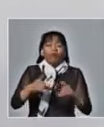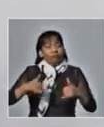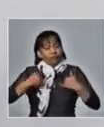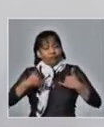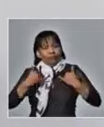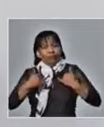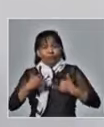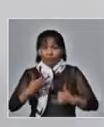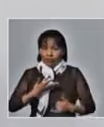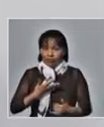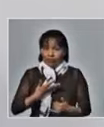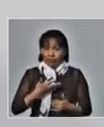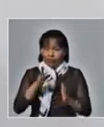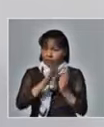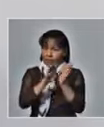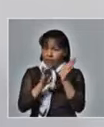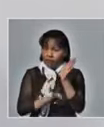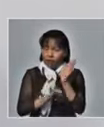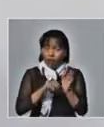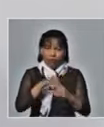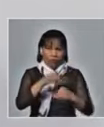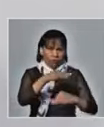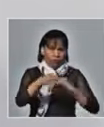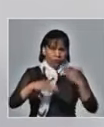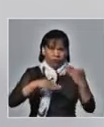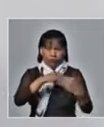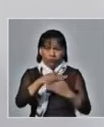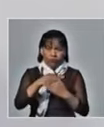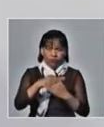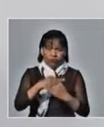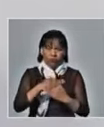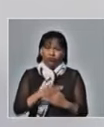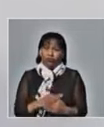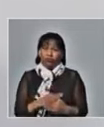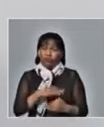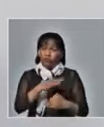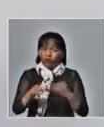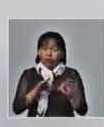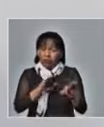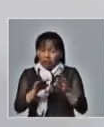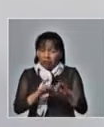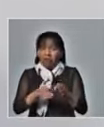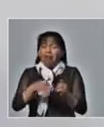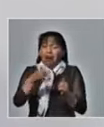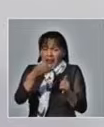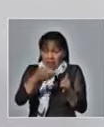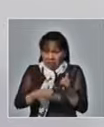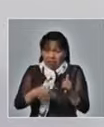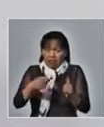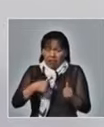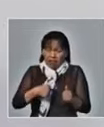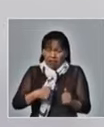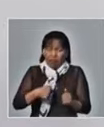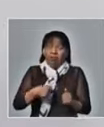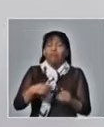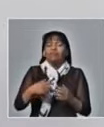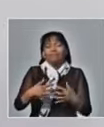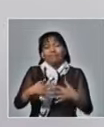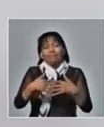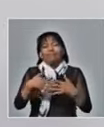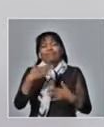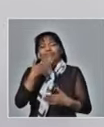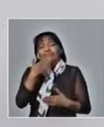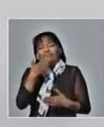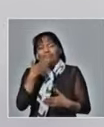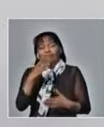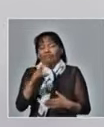se tiene que impulsar por el ejemplo, todo el parque vehicular del gobierno del estado, el 90%, al fin de mi mandato, va a ocupar energías limpias y no gasolina.